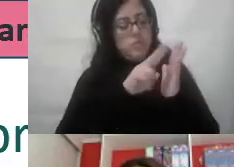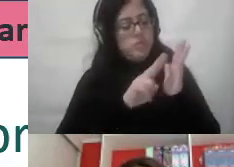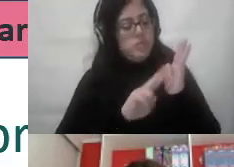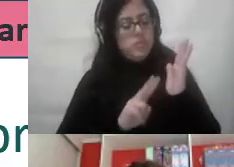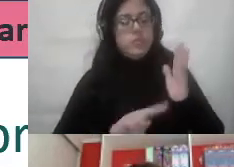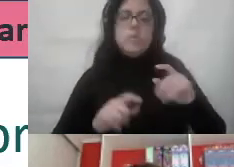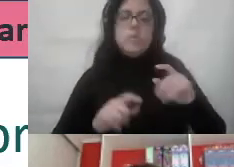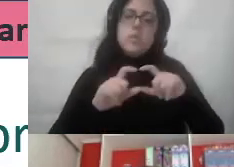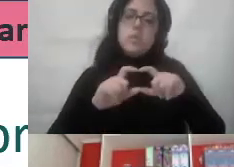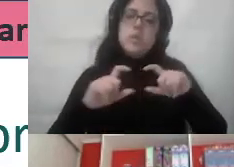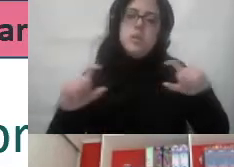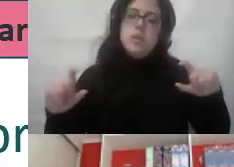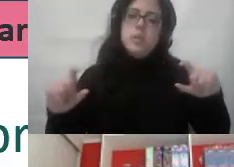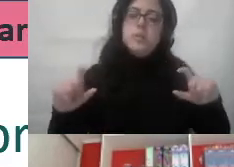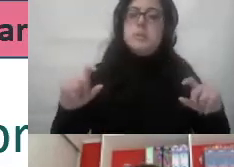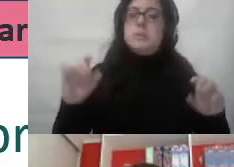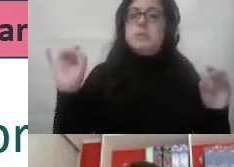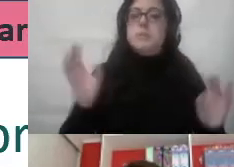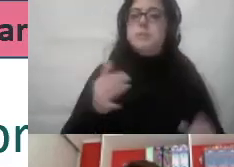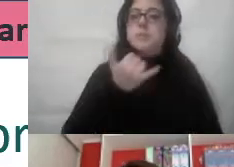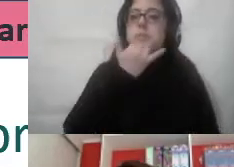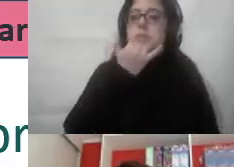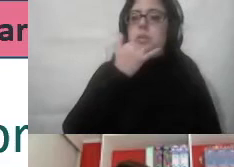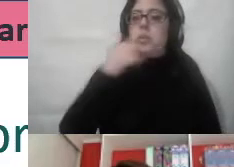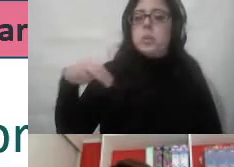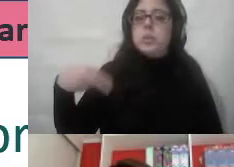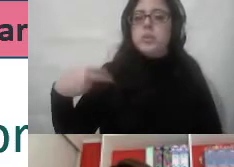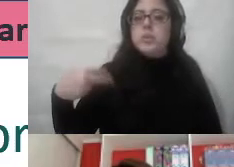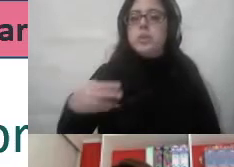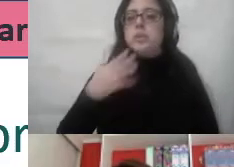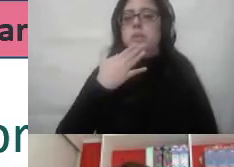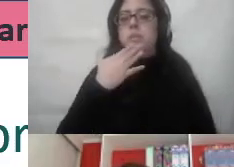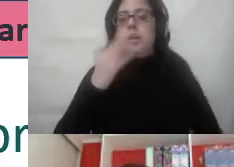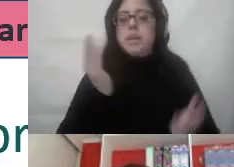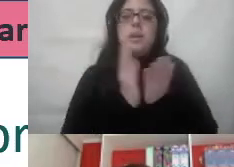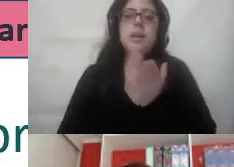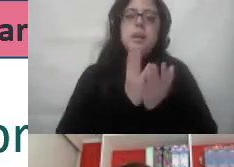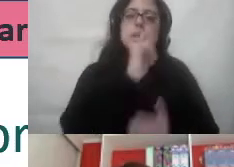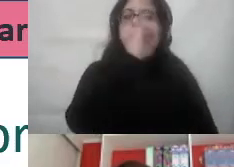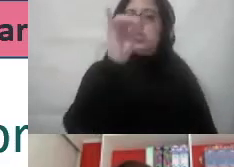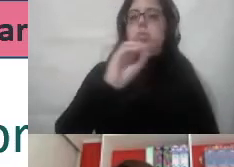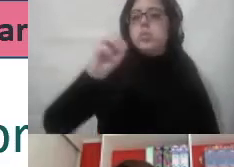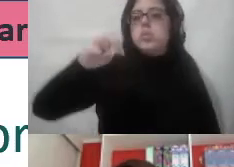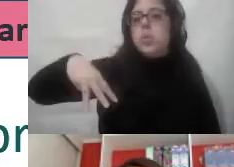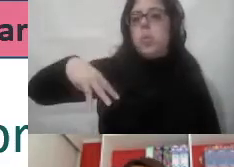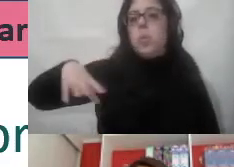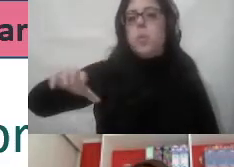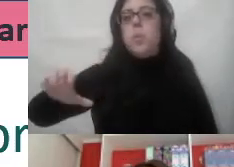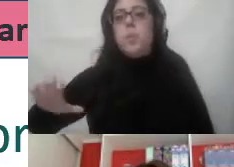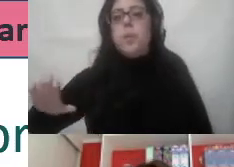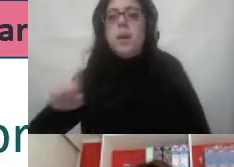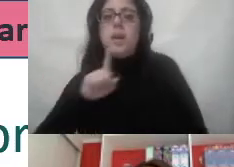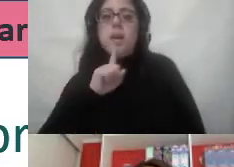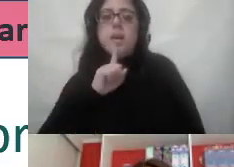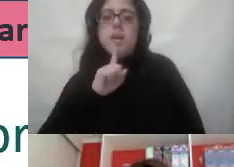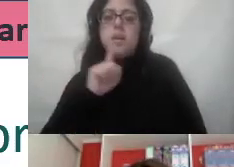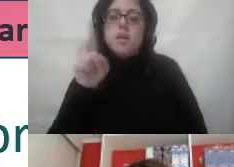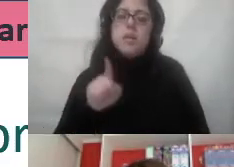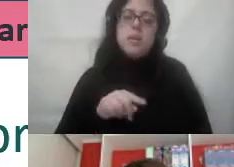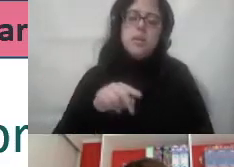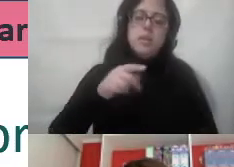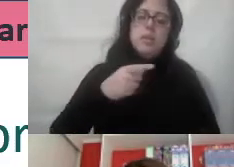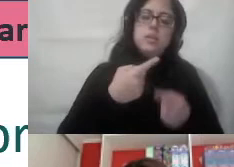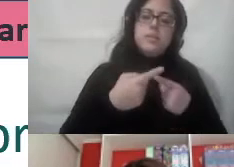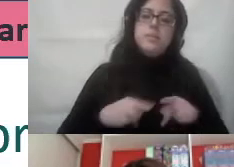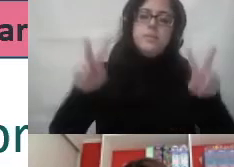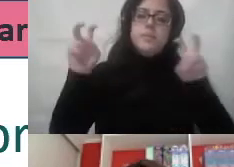través de los videos de YouTube. Obviamente las clases las hacemos por Zoom o por Meet o por alguna plataforma que tengamos disponible, pensando que estamos en contextos de alta